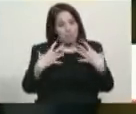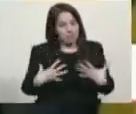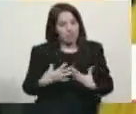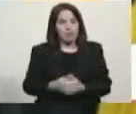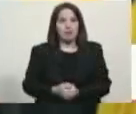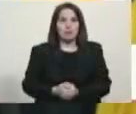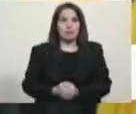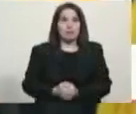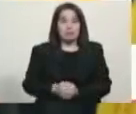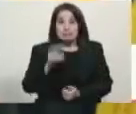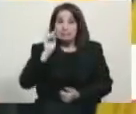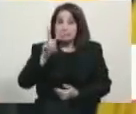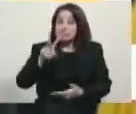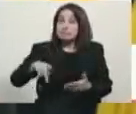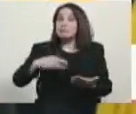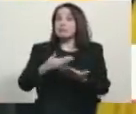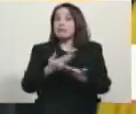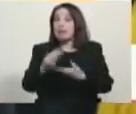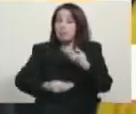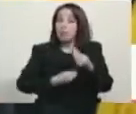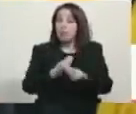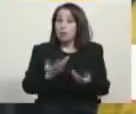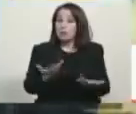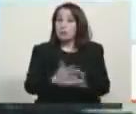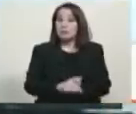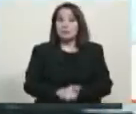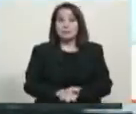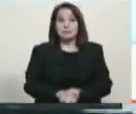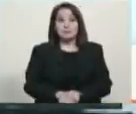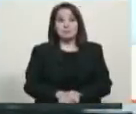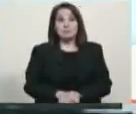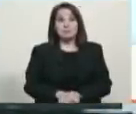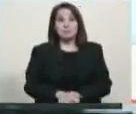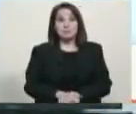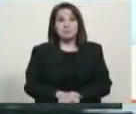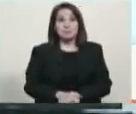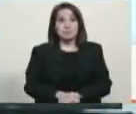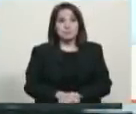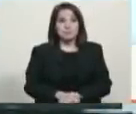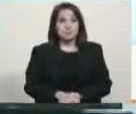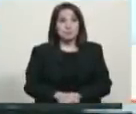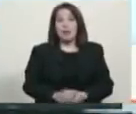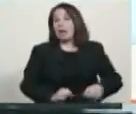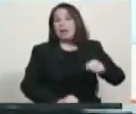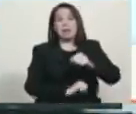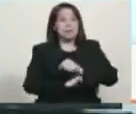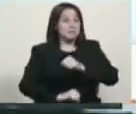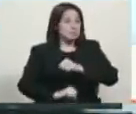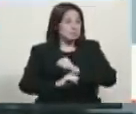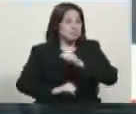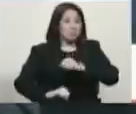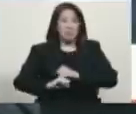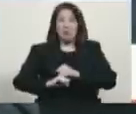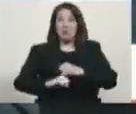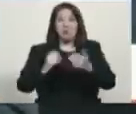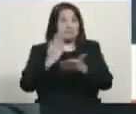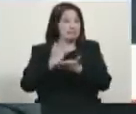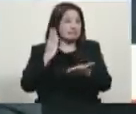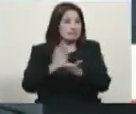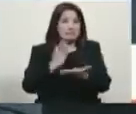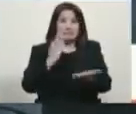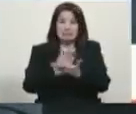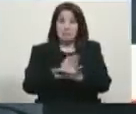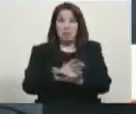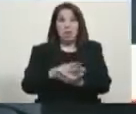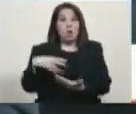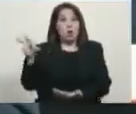¿Hasta dónde podemos llegar? Se está levantando una ola de solidaridad y conciencia con